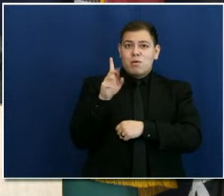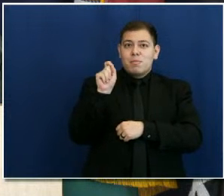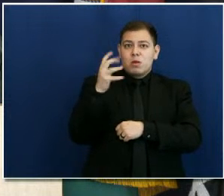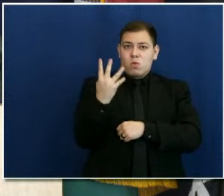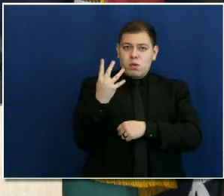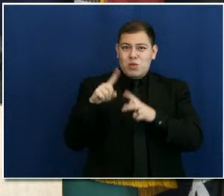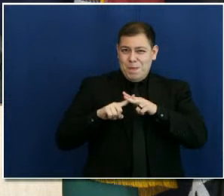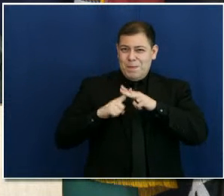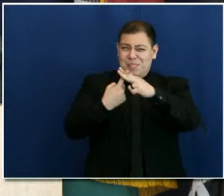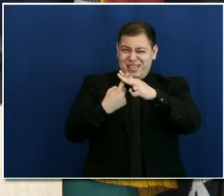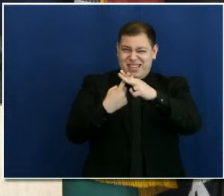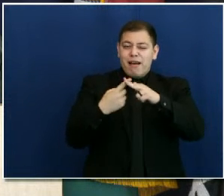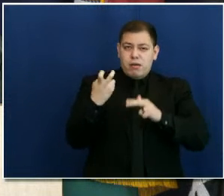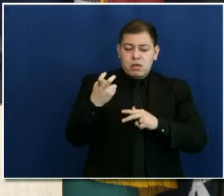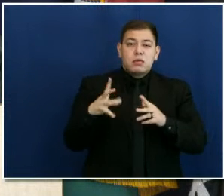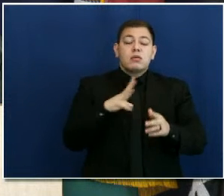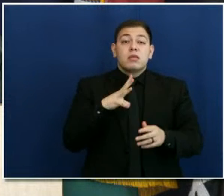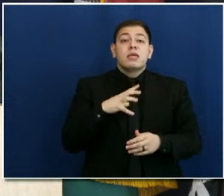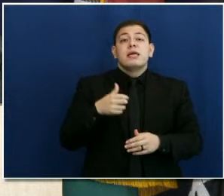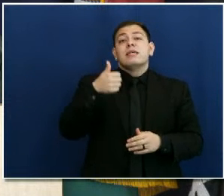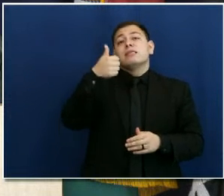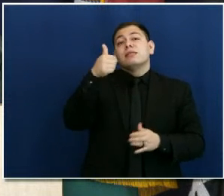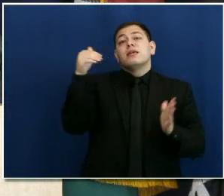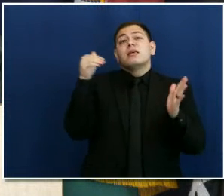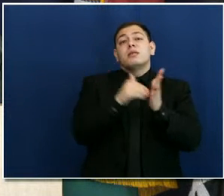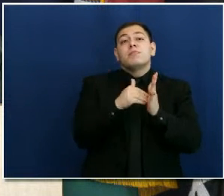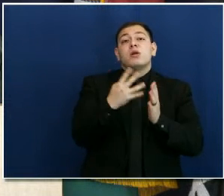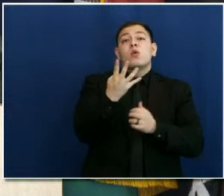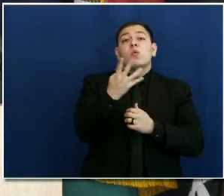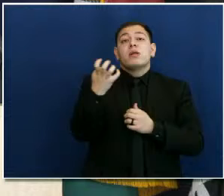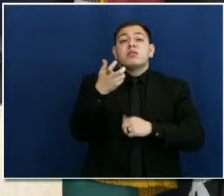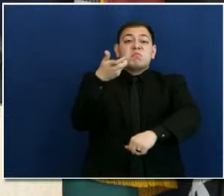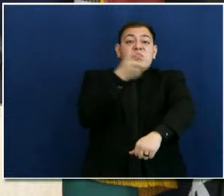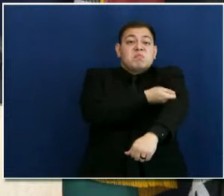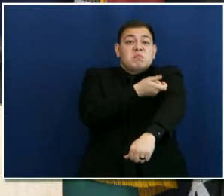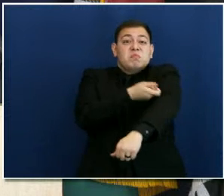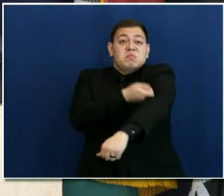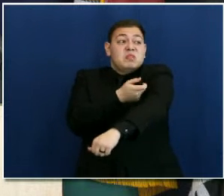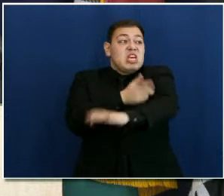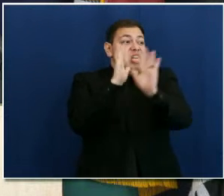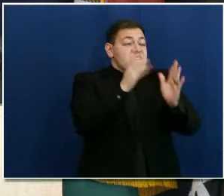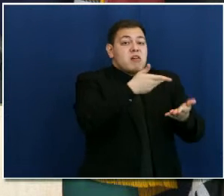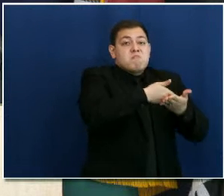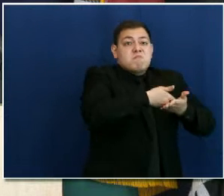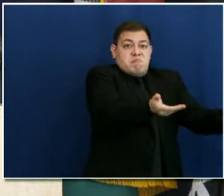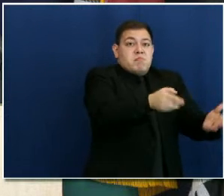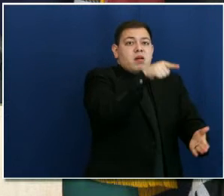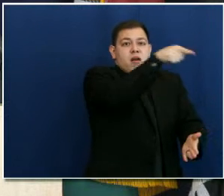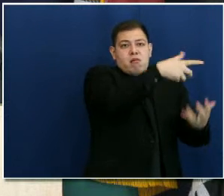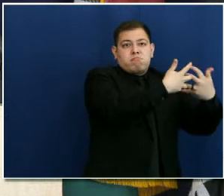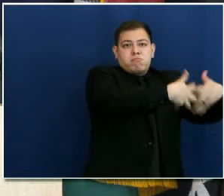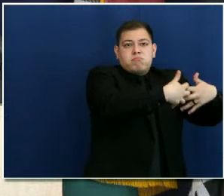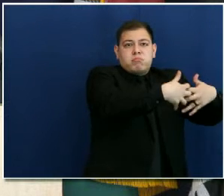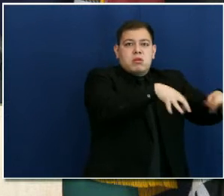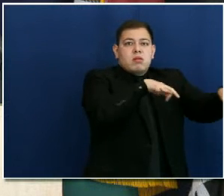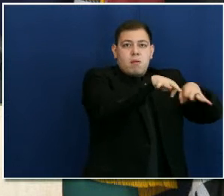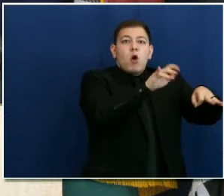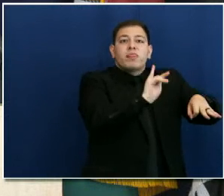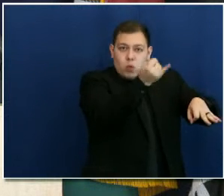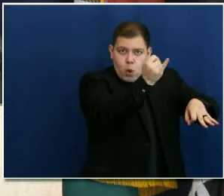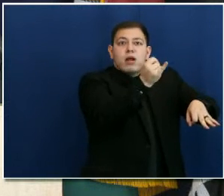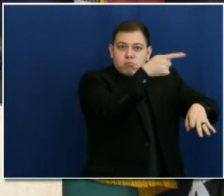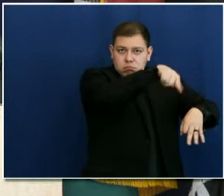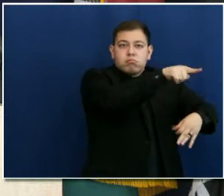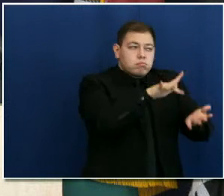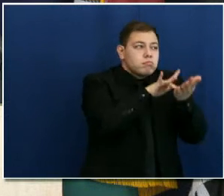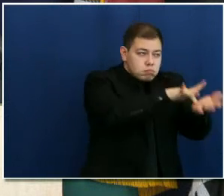de ayer hemos proporcionado 6,447 vacunas para los trabajadores. Nuestro equipo de vacunación ha promedio